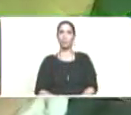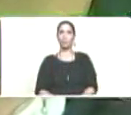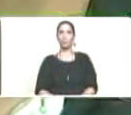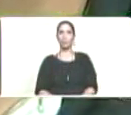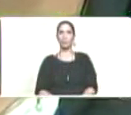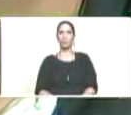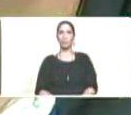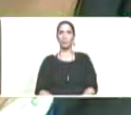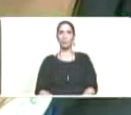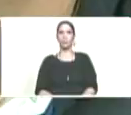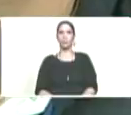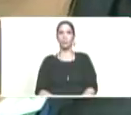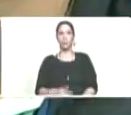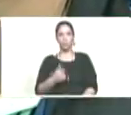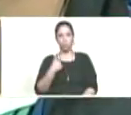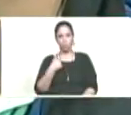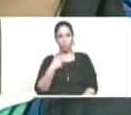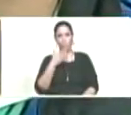yo me activo